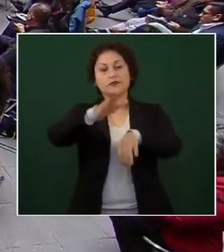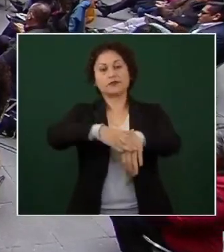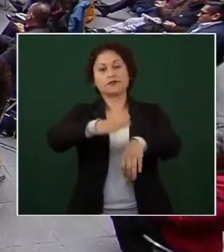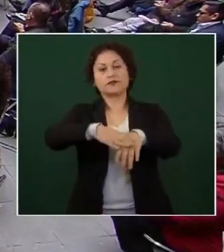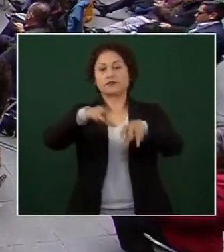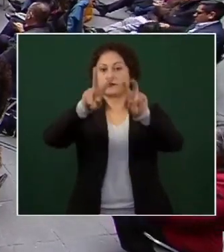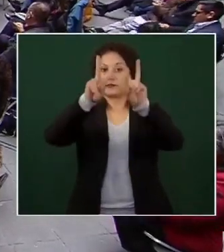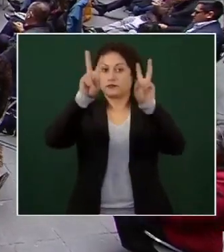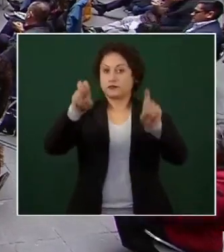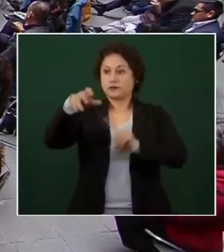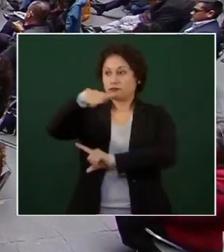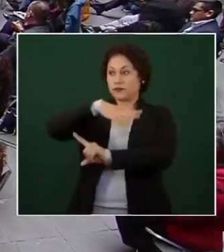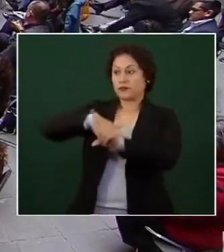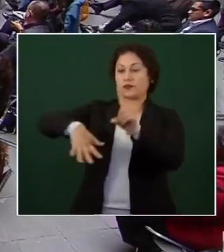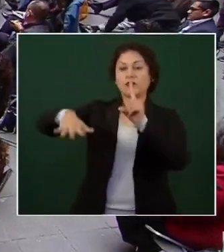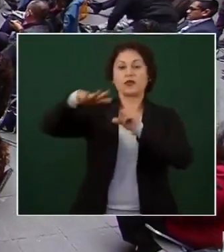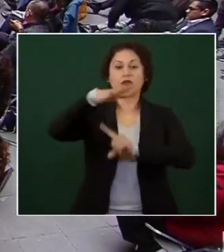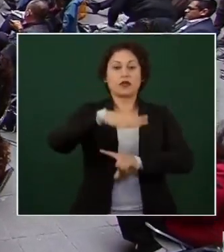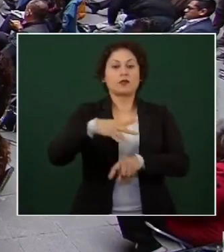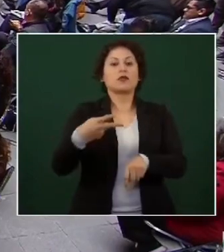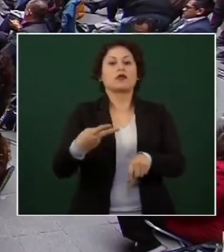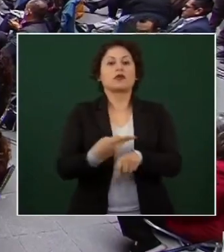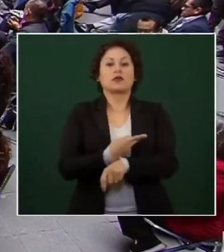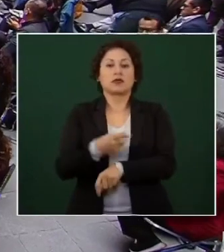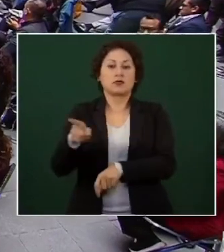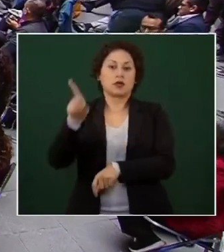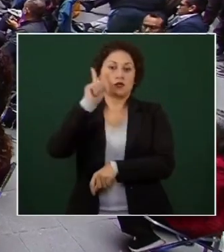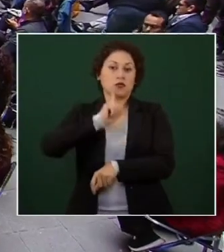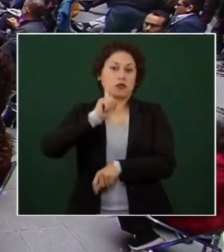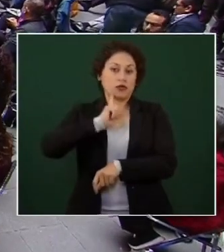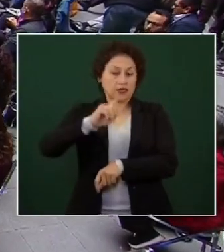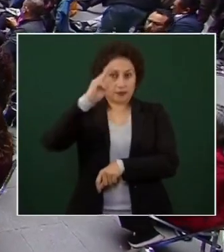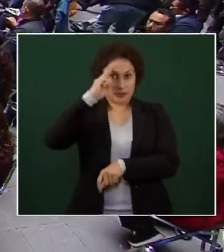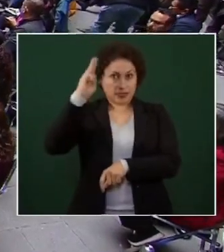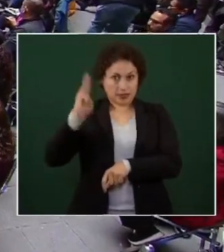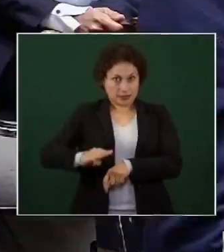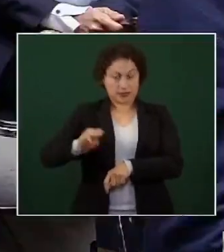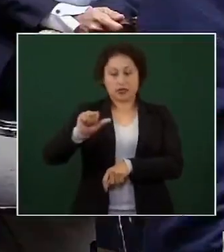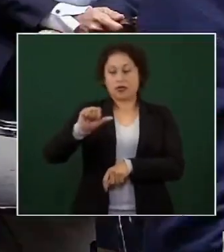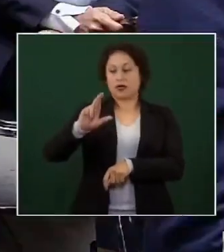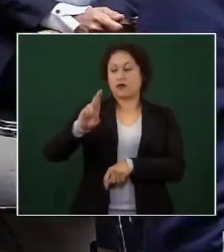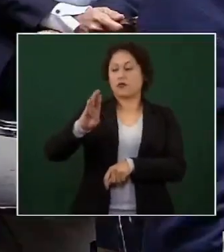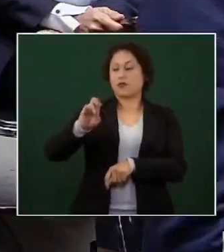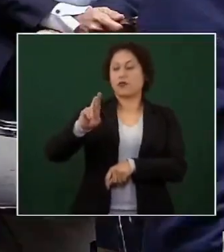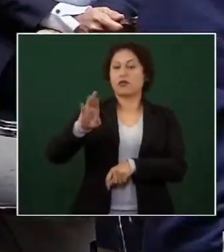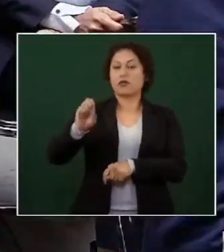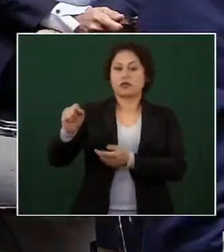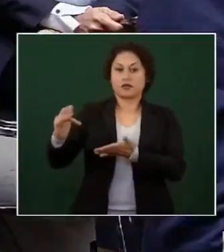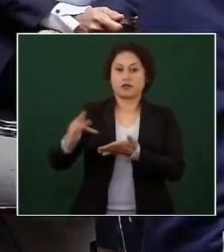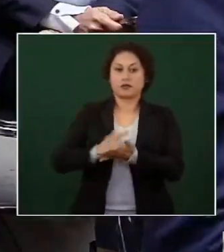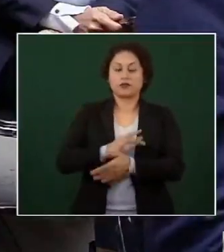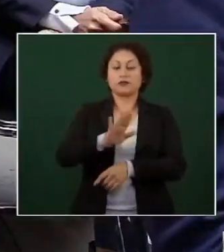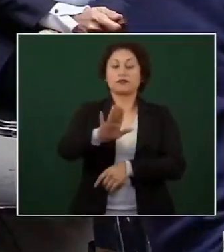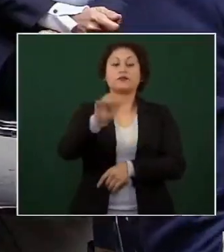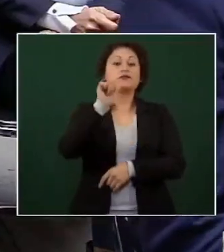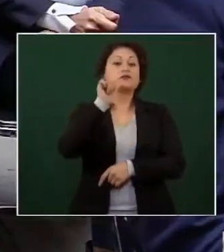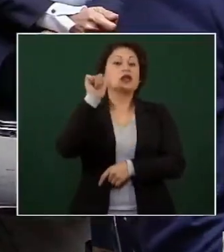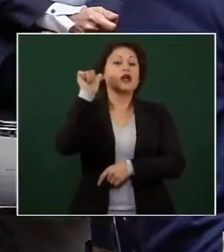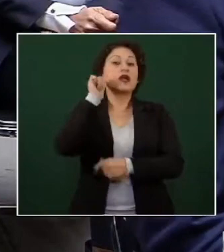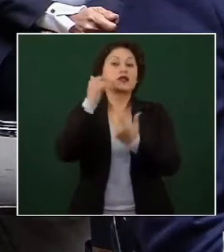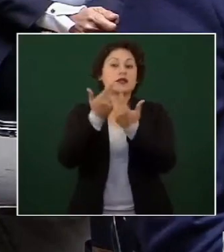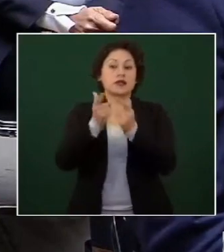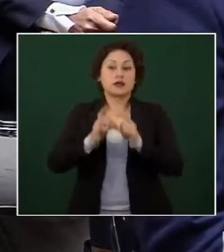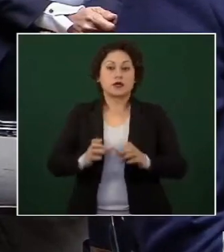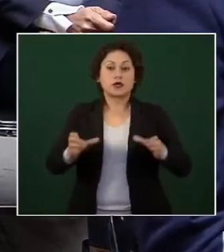ambiente, con el apoyo de la maestra María Luisa Albores. Y ayer hubo un operativo en